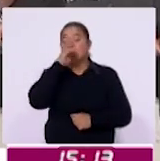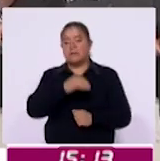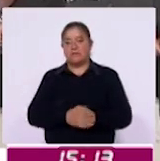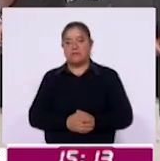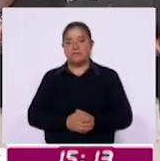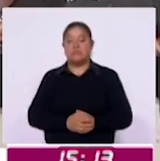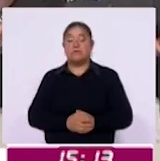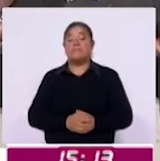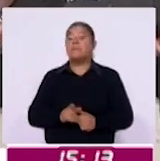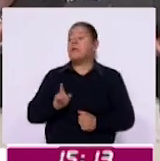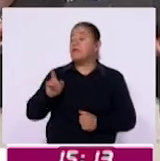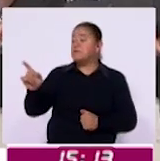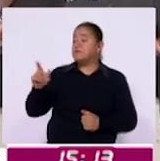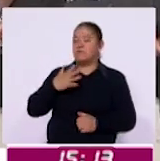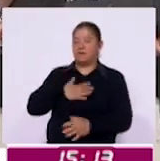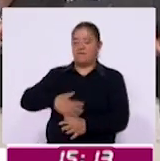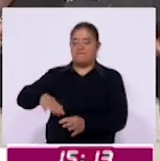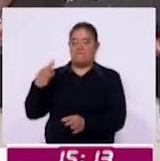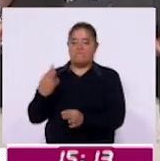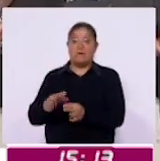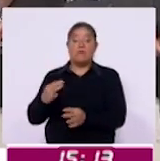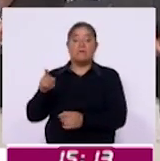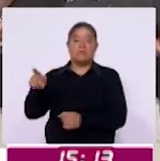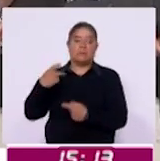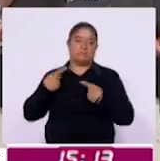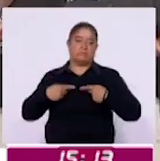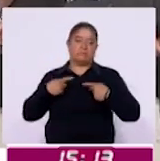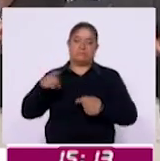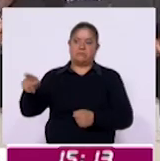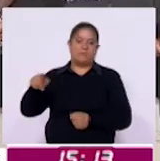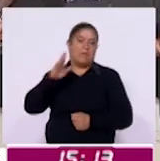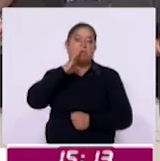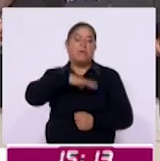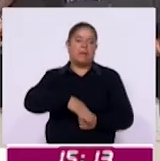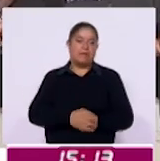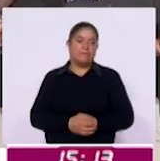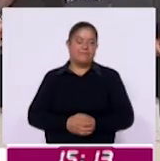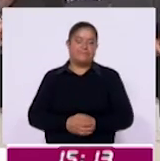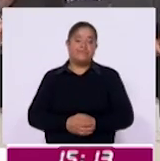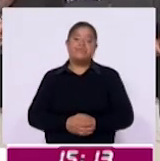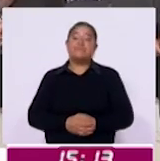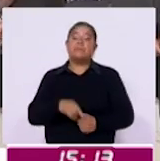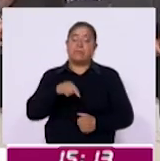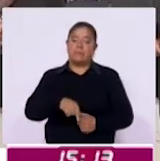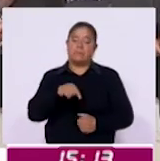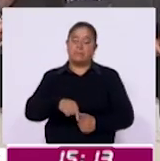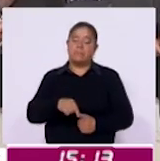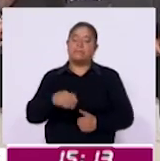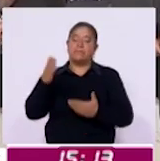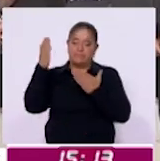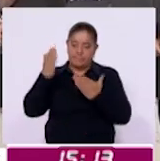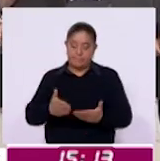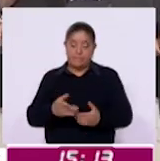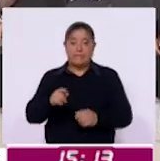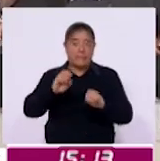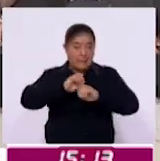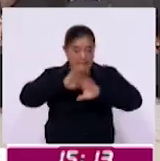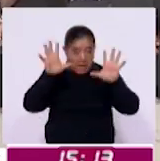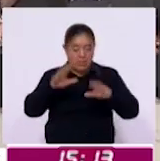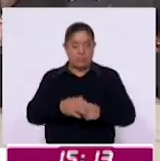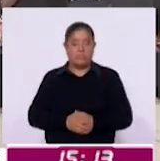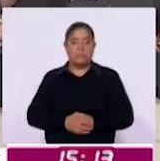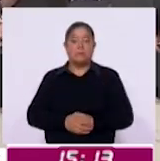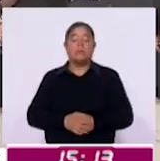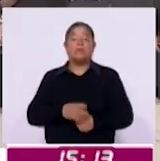en un fraude personal que hace eso, ¿no? Entonces, aquí quiero que se presenten y que quede muy claro. Se deben de